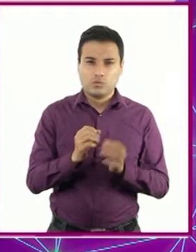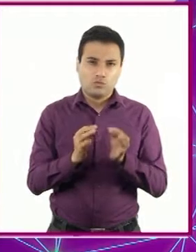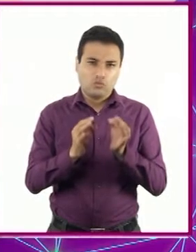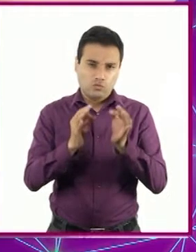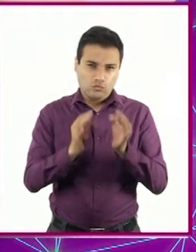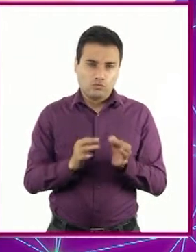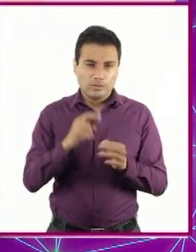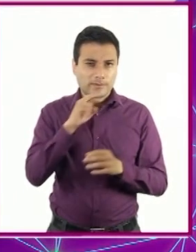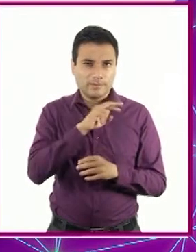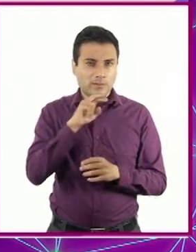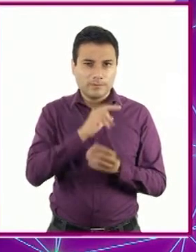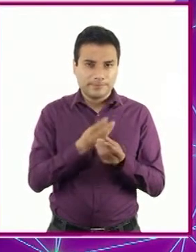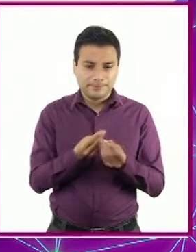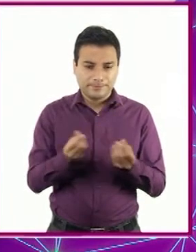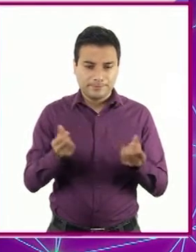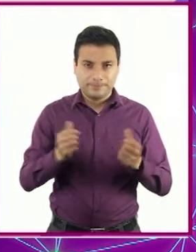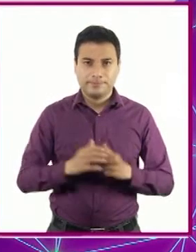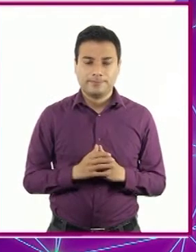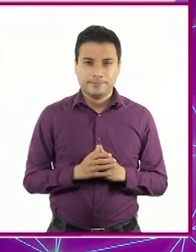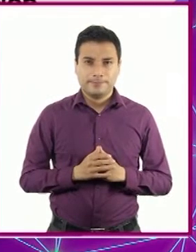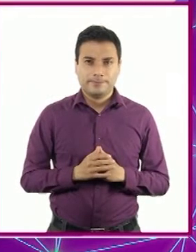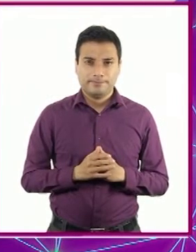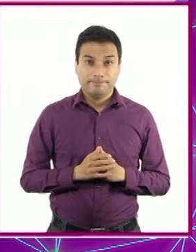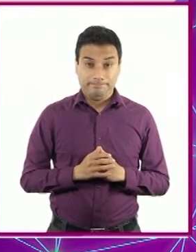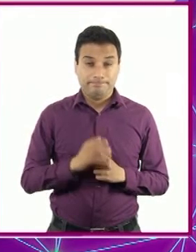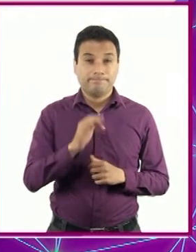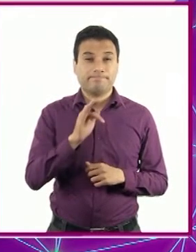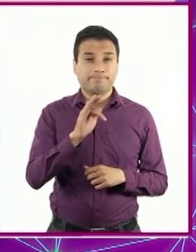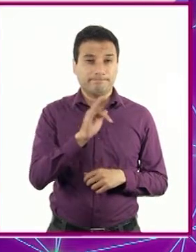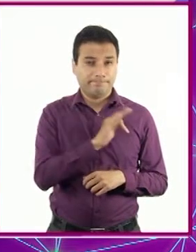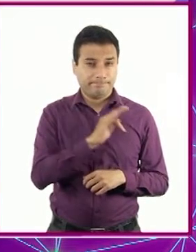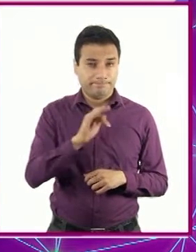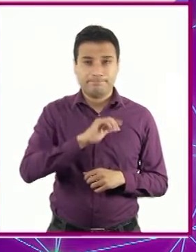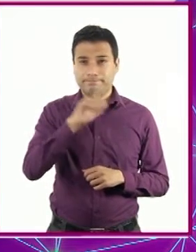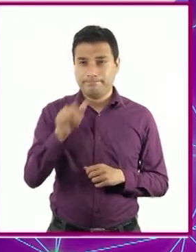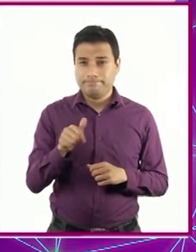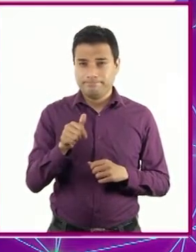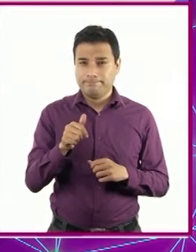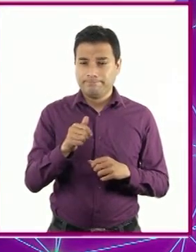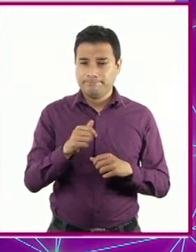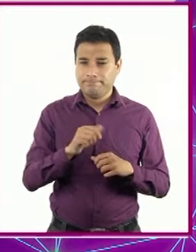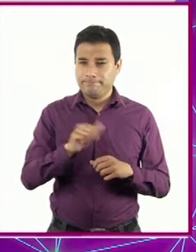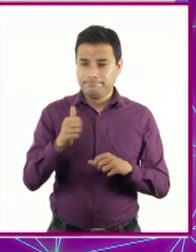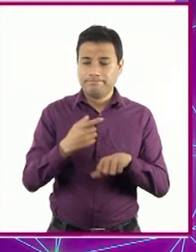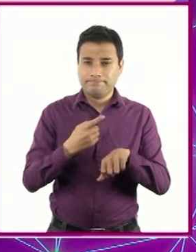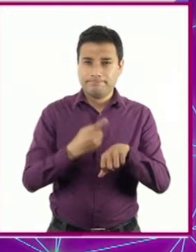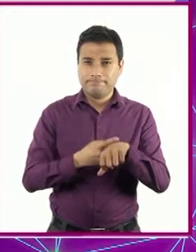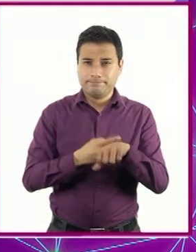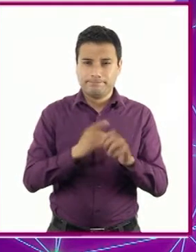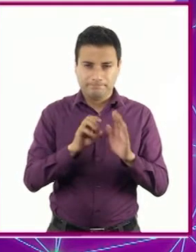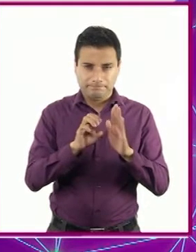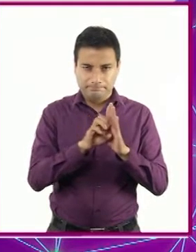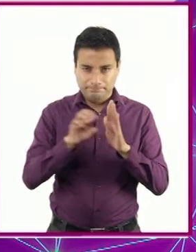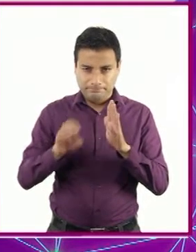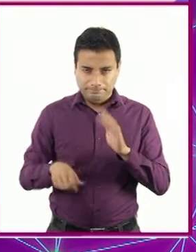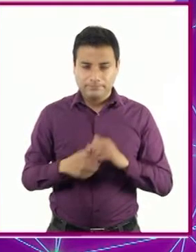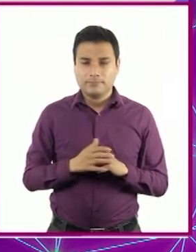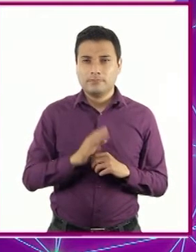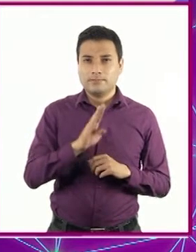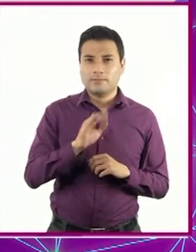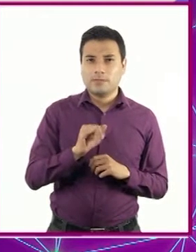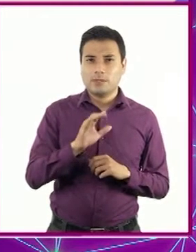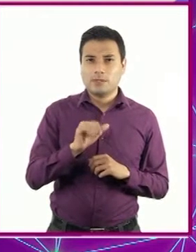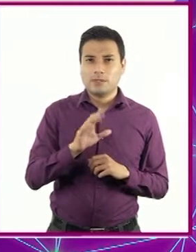aunque poco duradera, y se ha descrito que pueden provocar algunos efectos secundarios. Entre ellos se encuentra el bicarbonato de